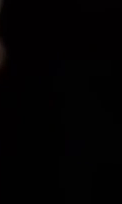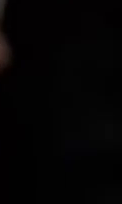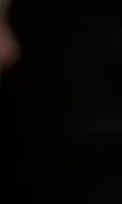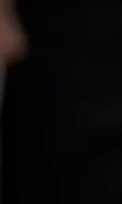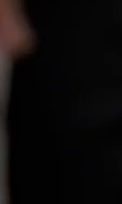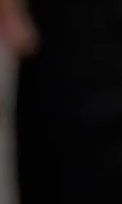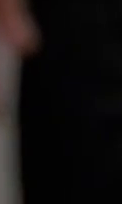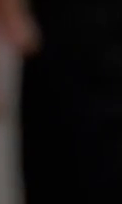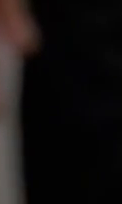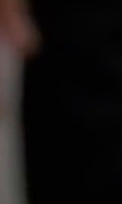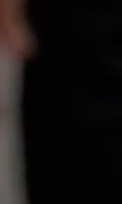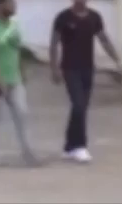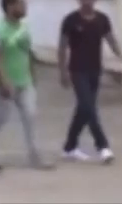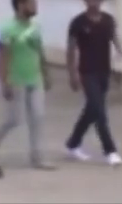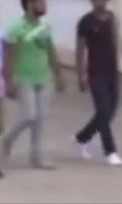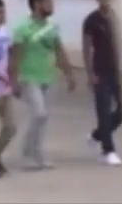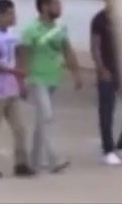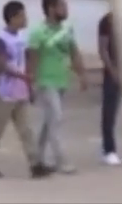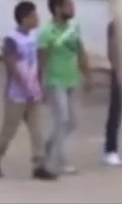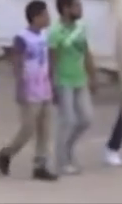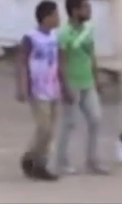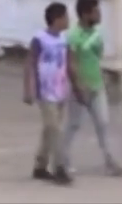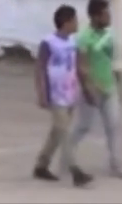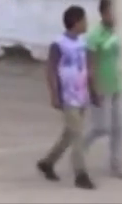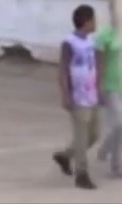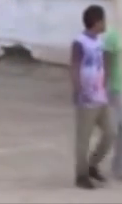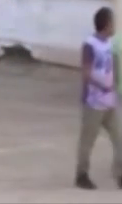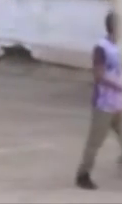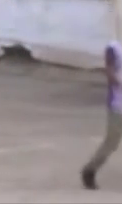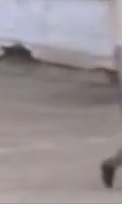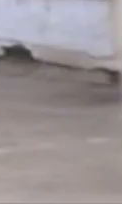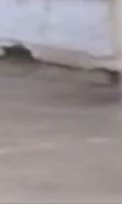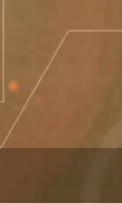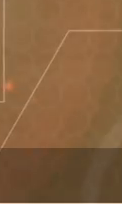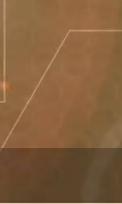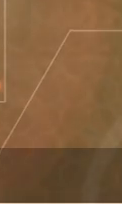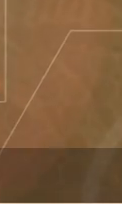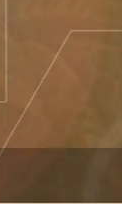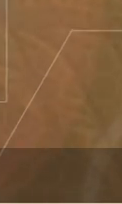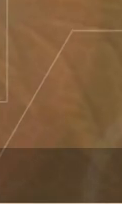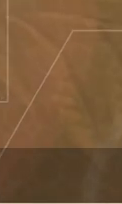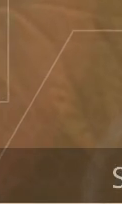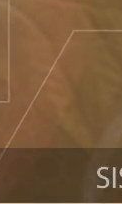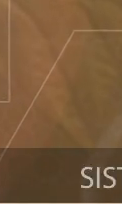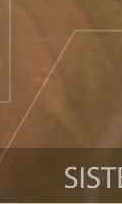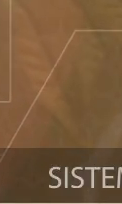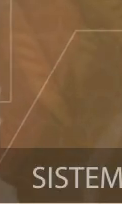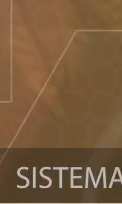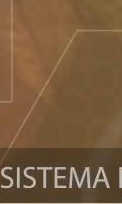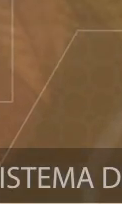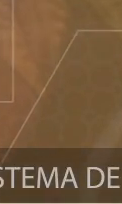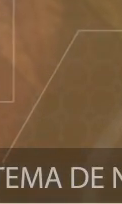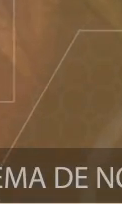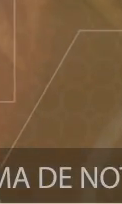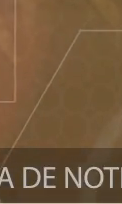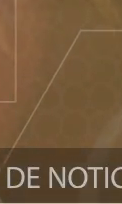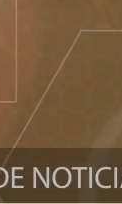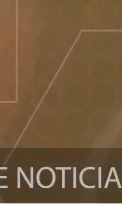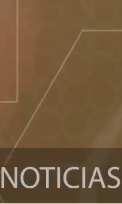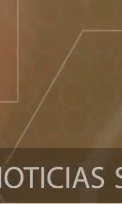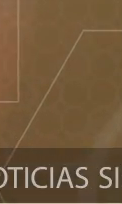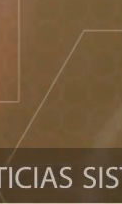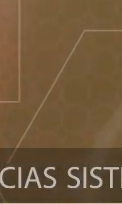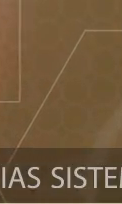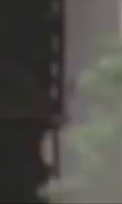el senador panista Víctor Fuentes Solís propuso debatir la medida. Esto tras 3 feminicidios de Ingrid Escamilla y la niña Fátima